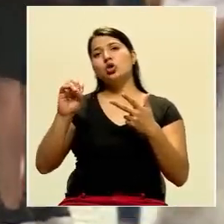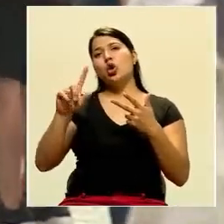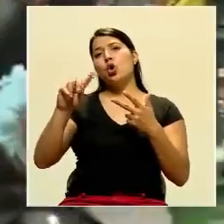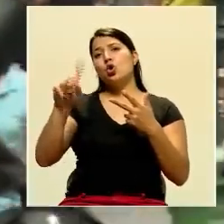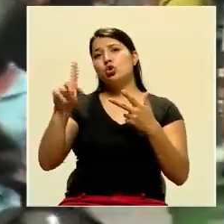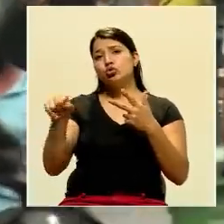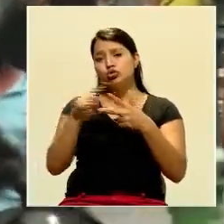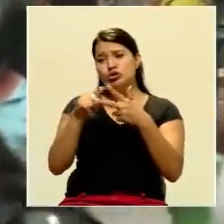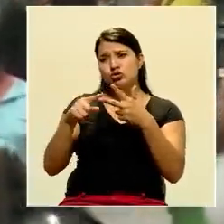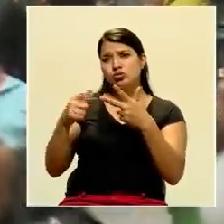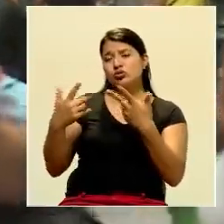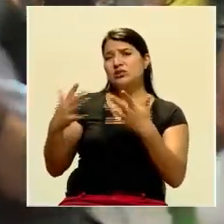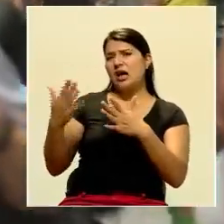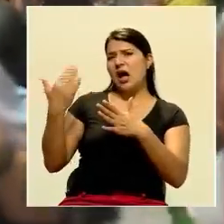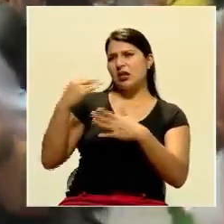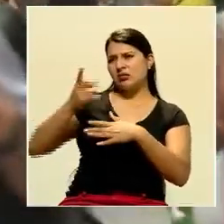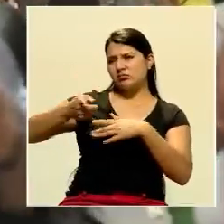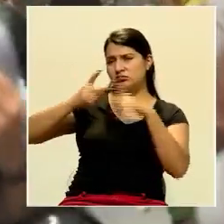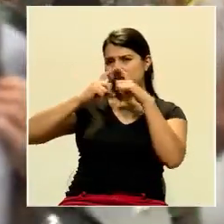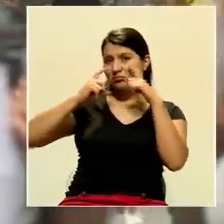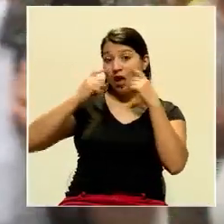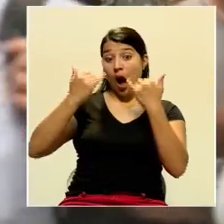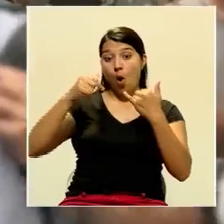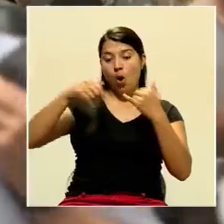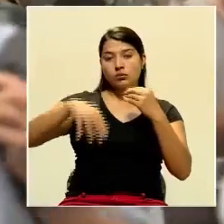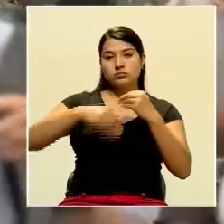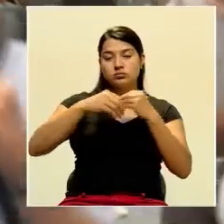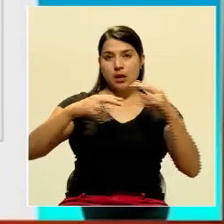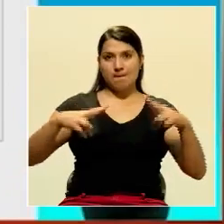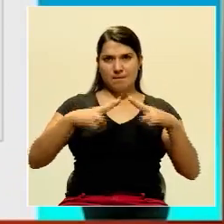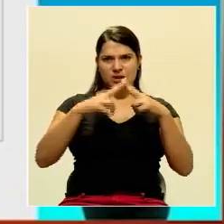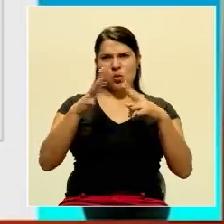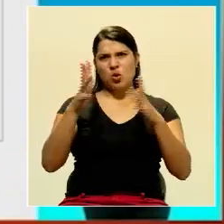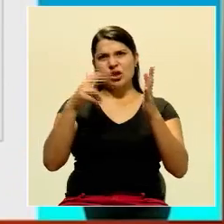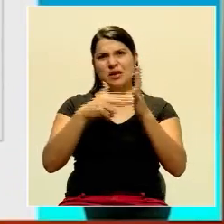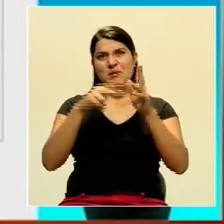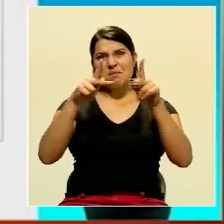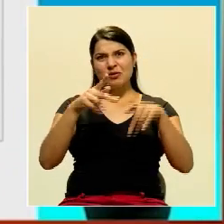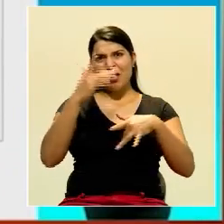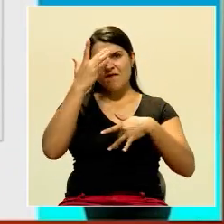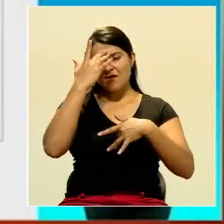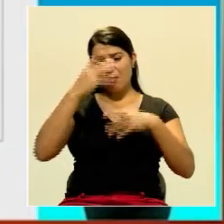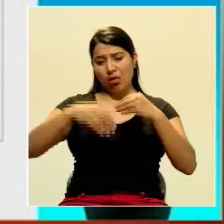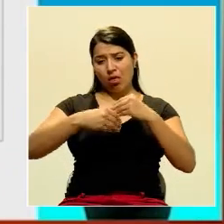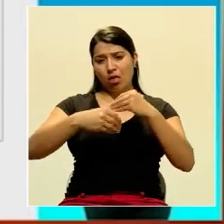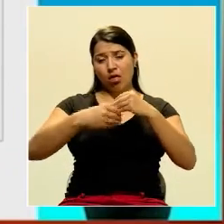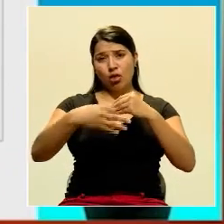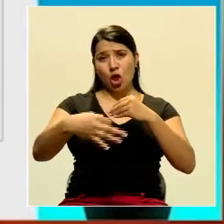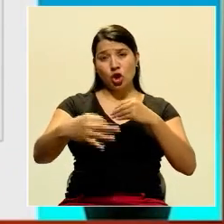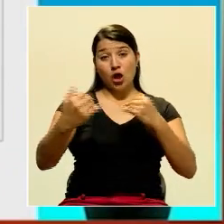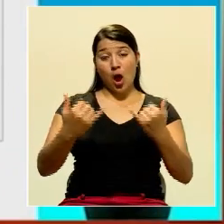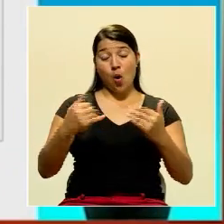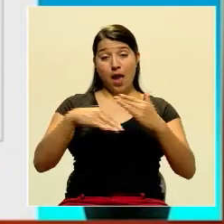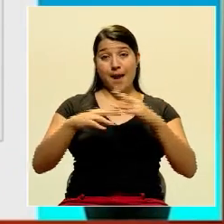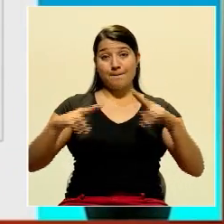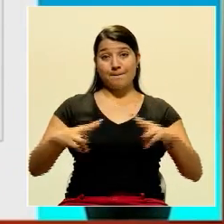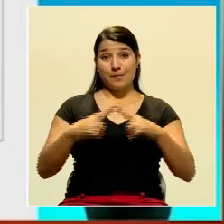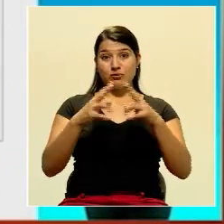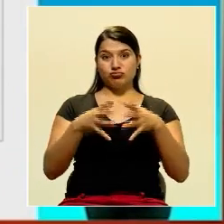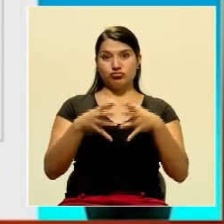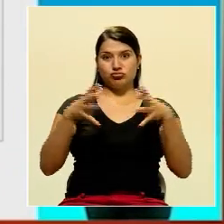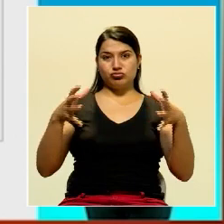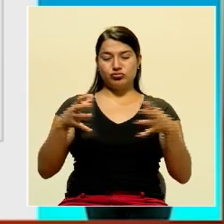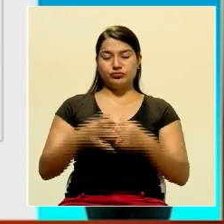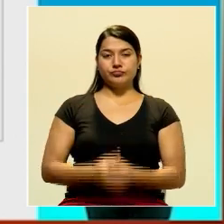se están volviendo críticos, con unos 3.000 nuevos contagios cada día. Ces indicateurs montrent que